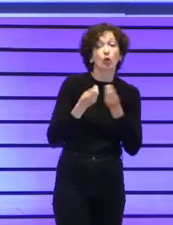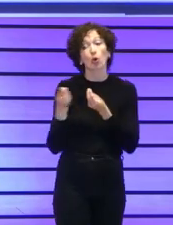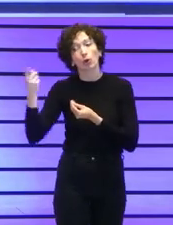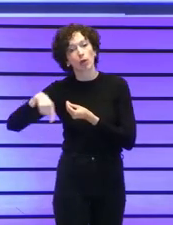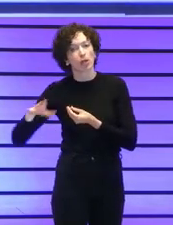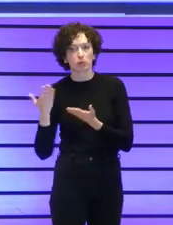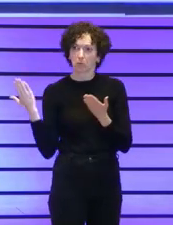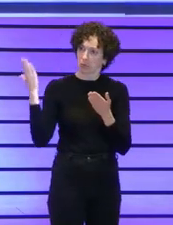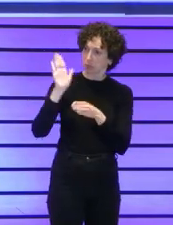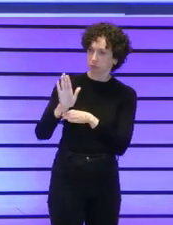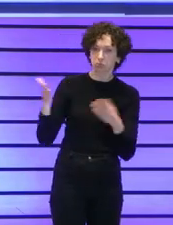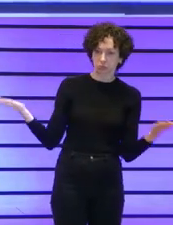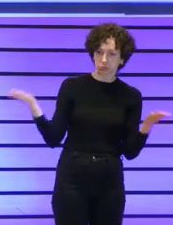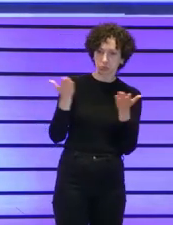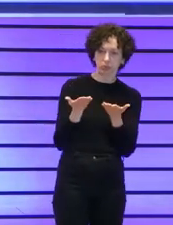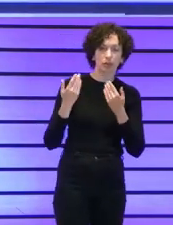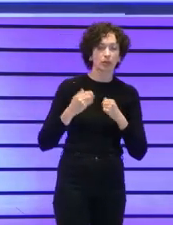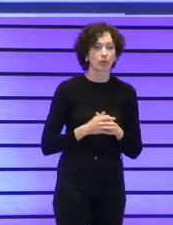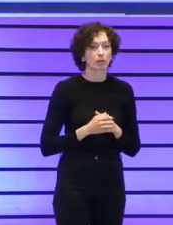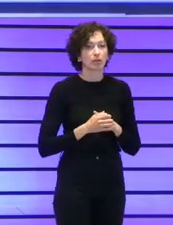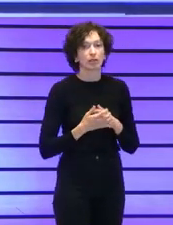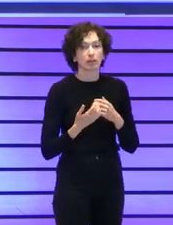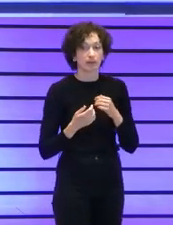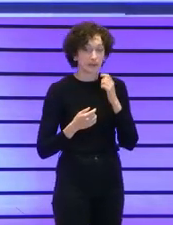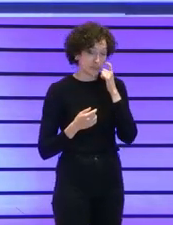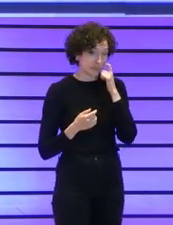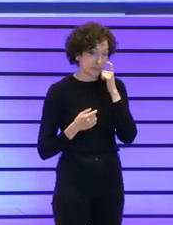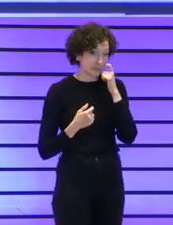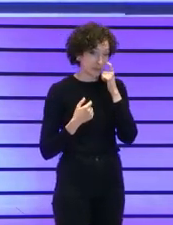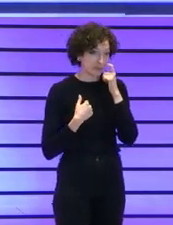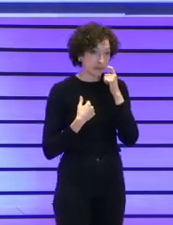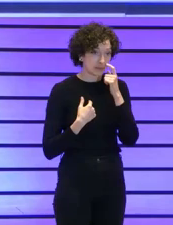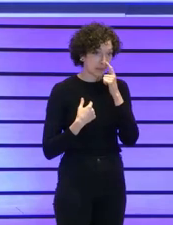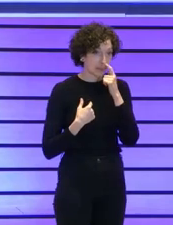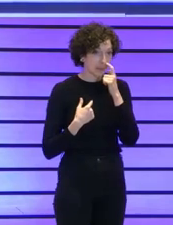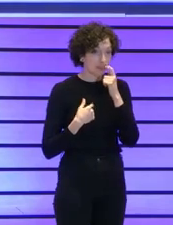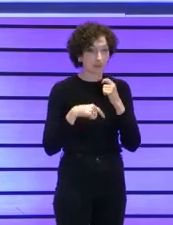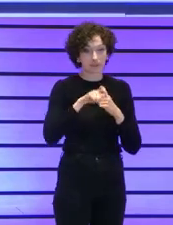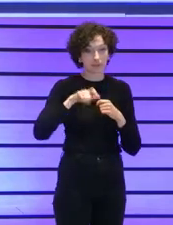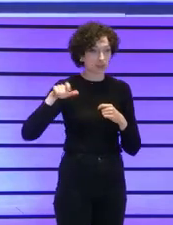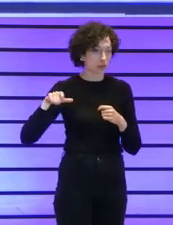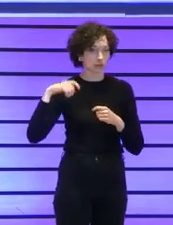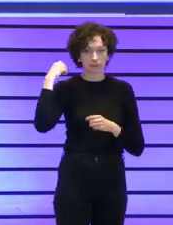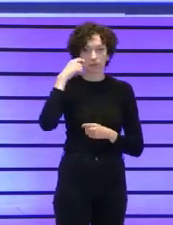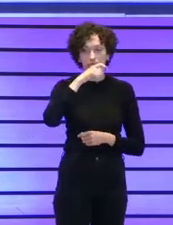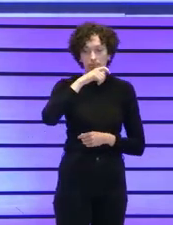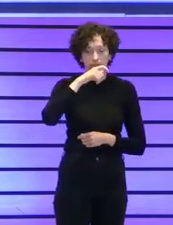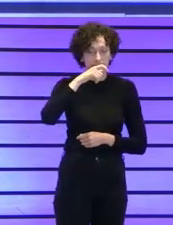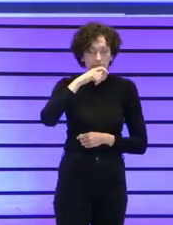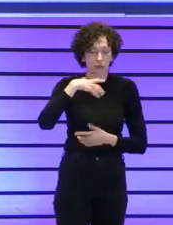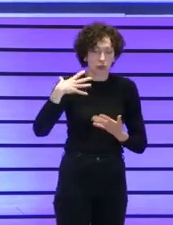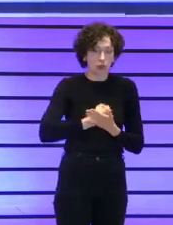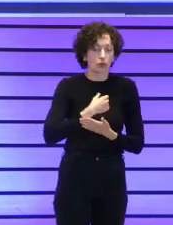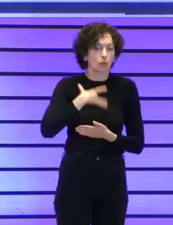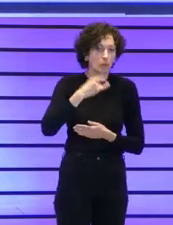que las personas tiran carros y carretas. Entonces, yo soy optimista incluso con las pymes. Bueno, y nos dan